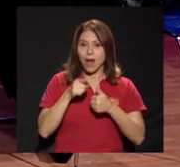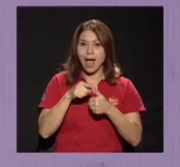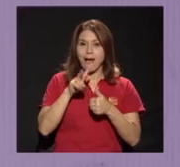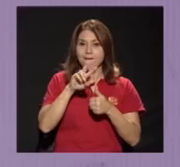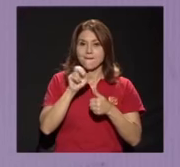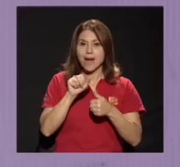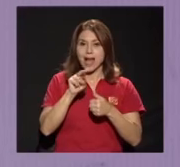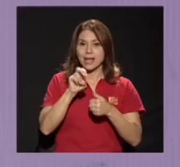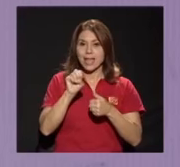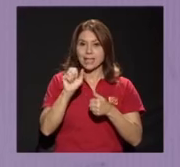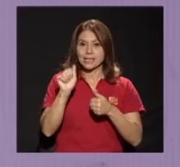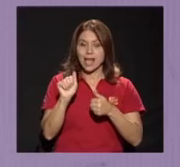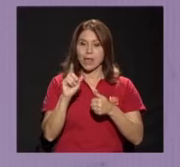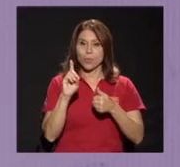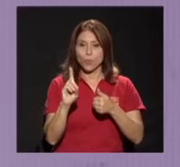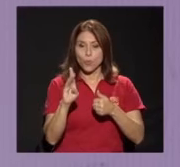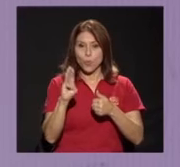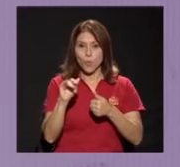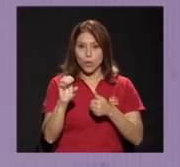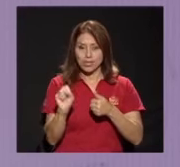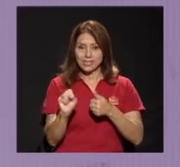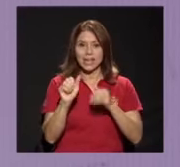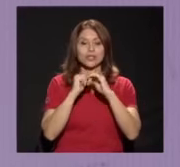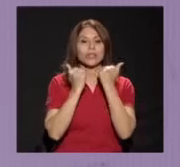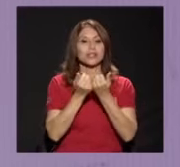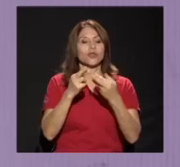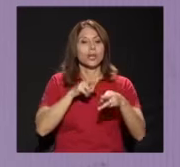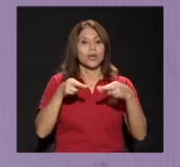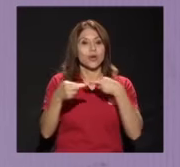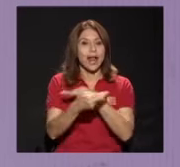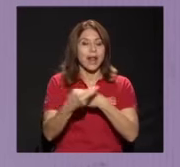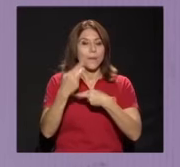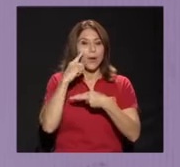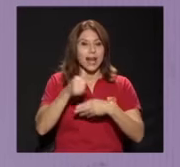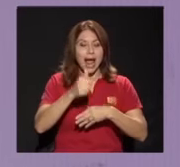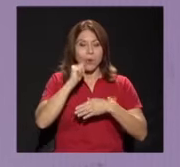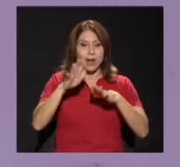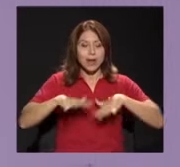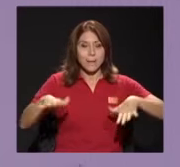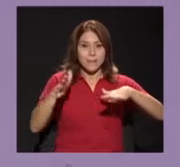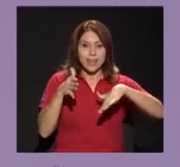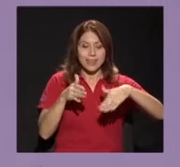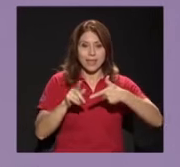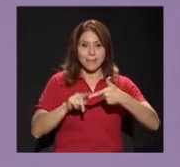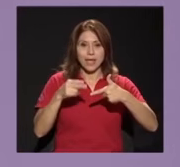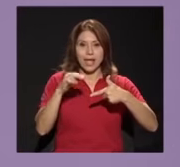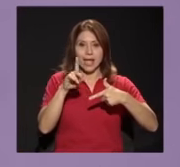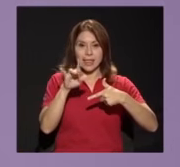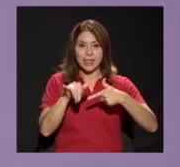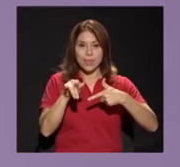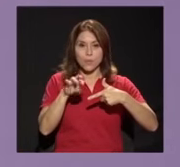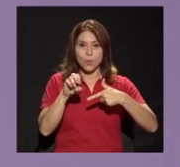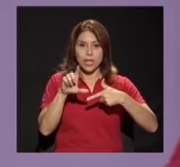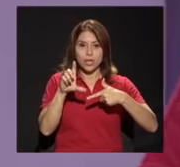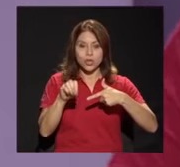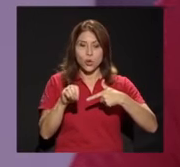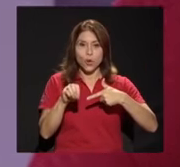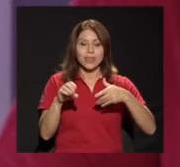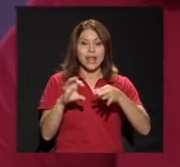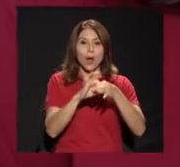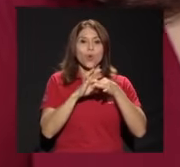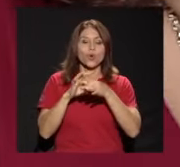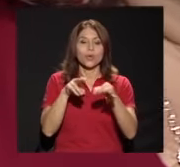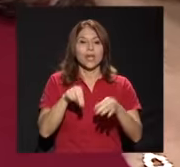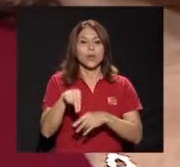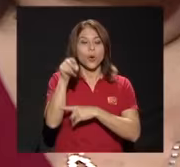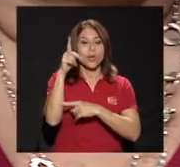de la Asociación Regional Centroamericana por el Agua y el Ambiente, y Heide Murillo, de la Unión del Norte por la Vida. Bienvenidas, muchas